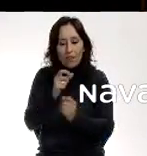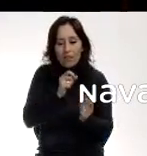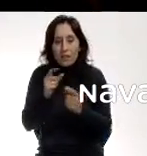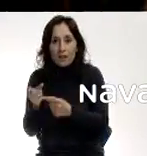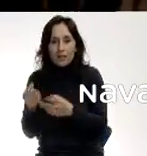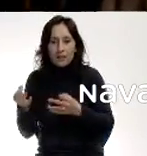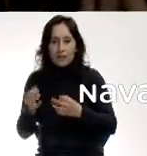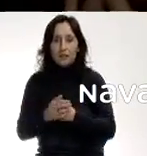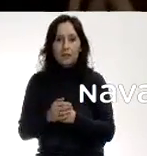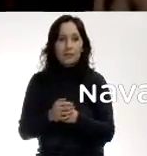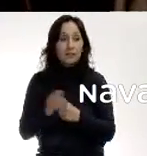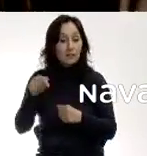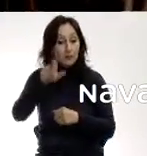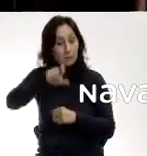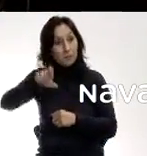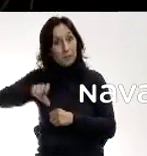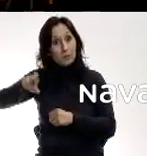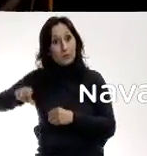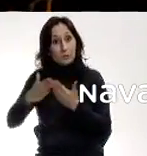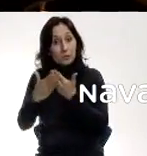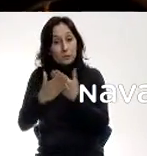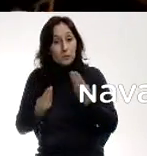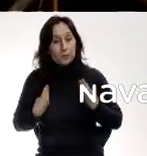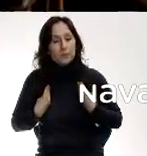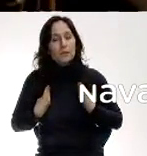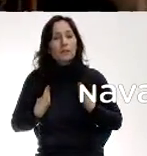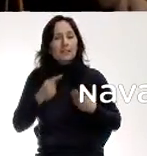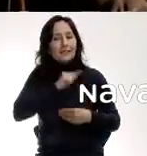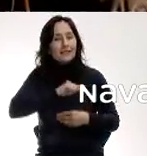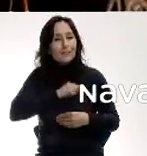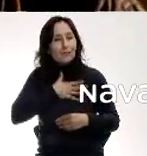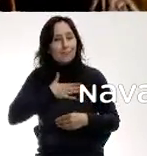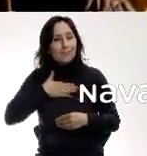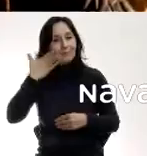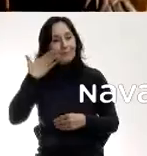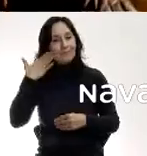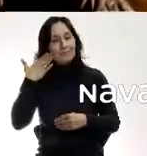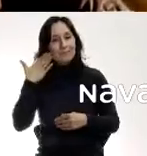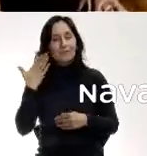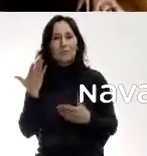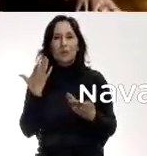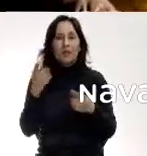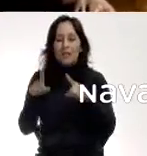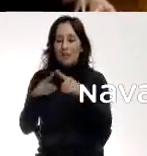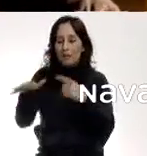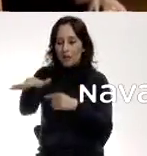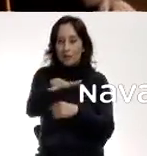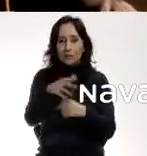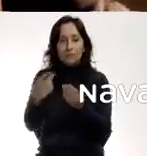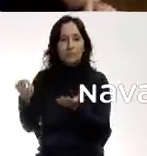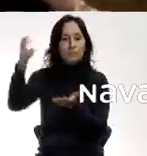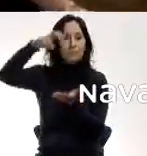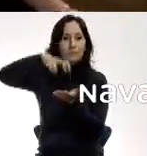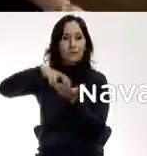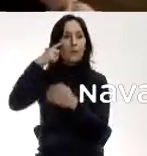Artajona todos los vecinos se sienten muy orgullosos de levantar desde cualquier punto del término